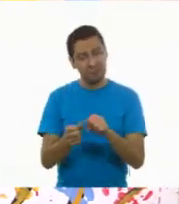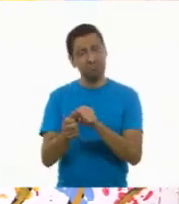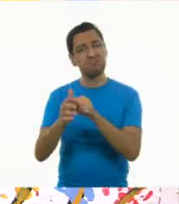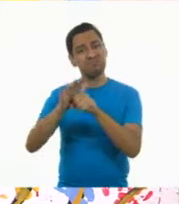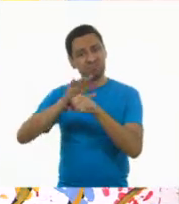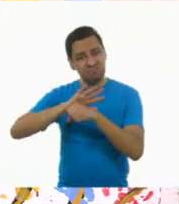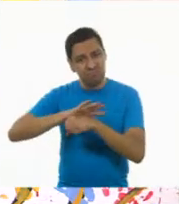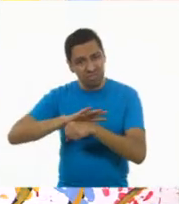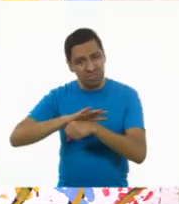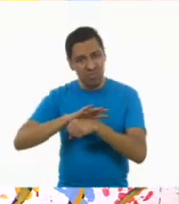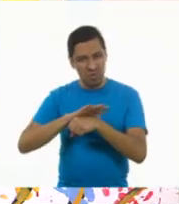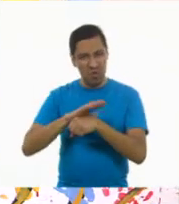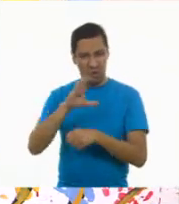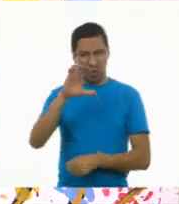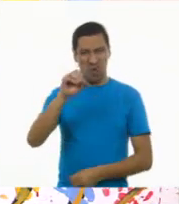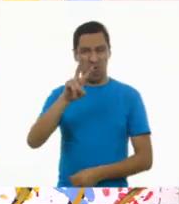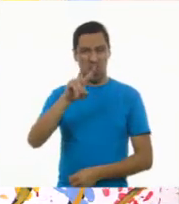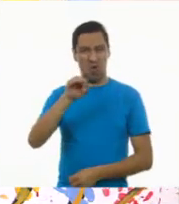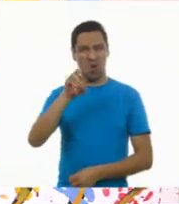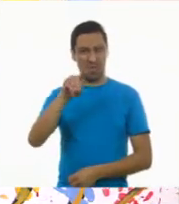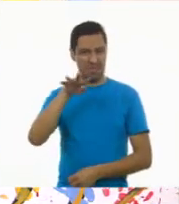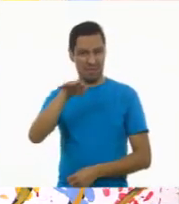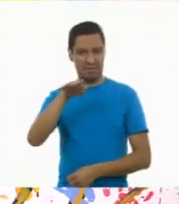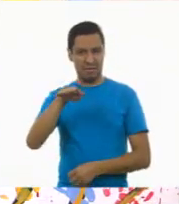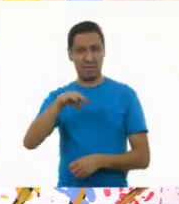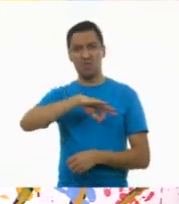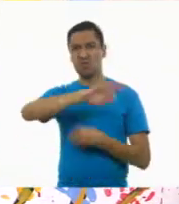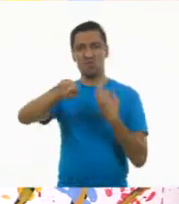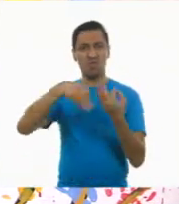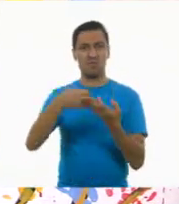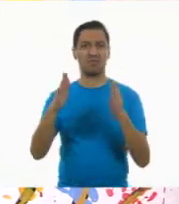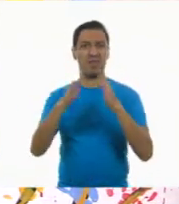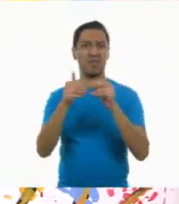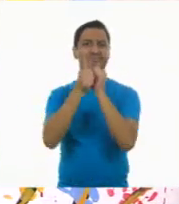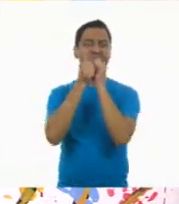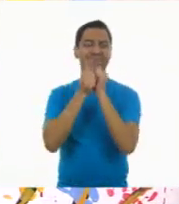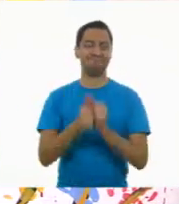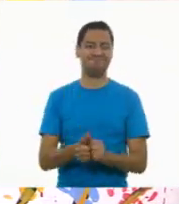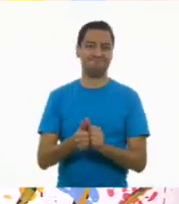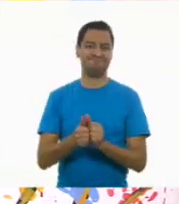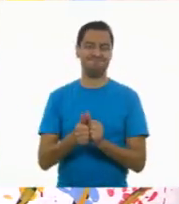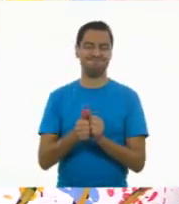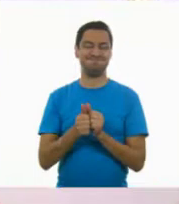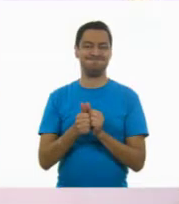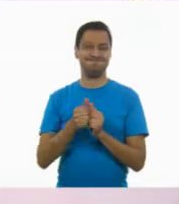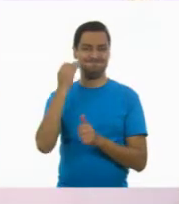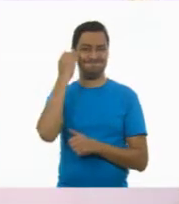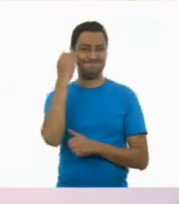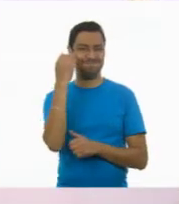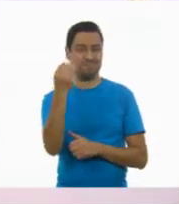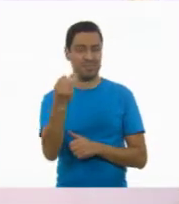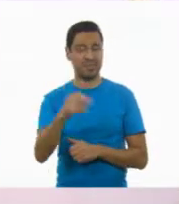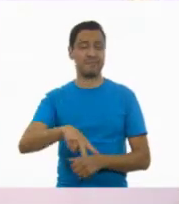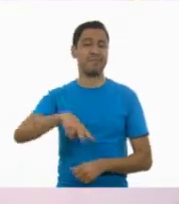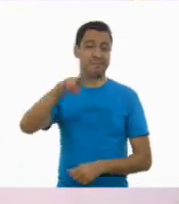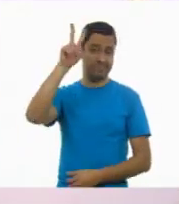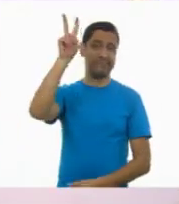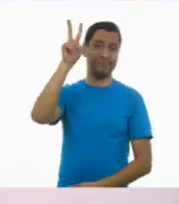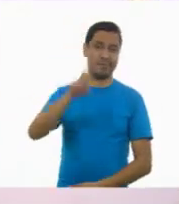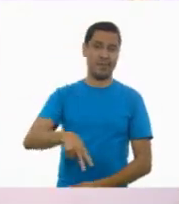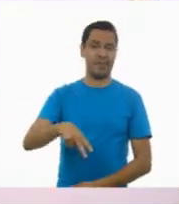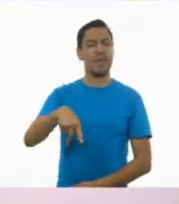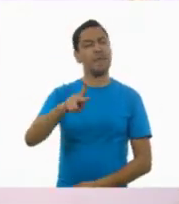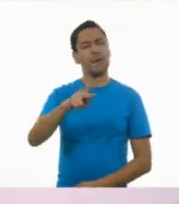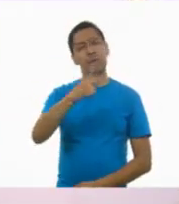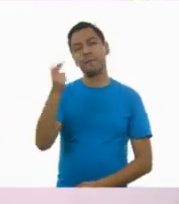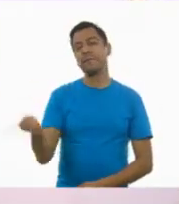de un tipo de coronavirus, estamos en casa todo el tiempo. Cierto, pero ¿qué